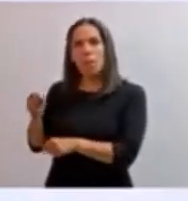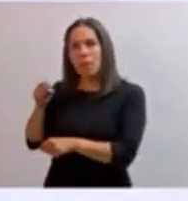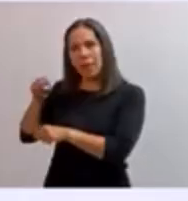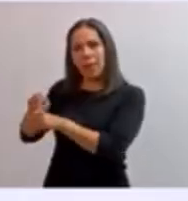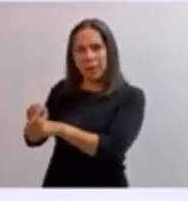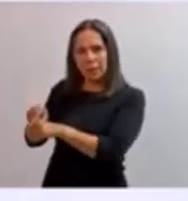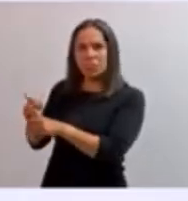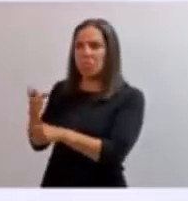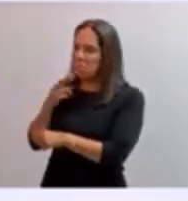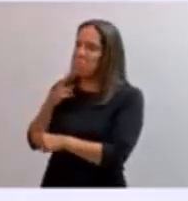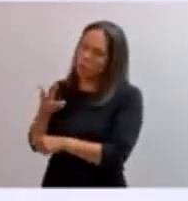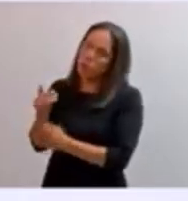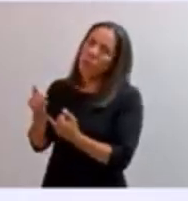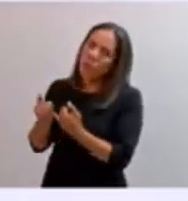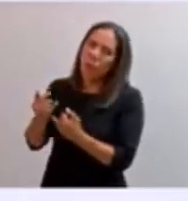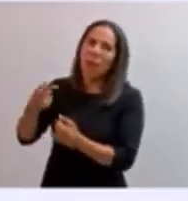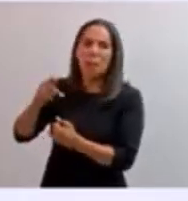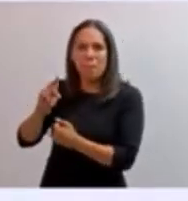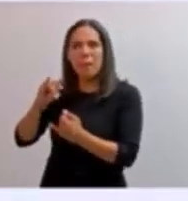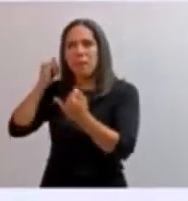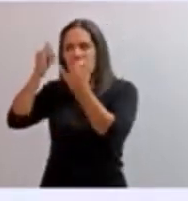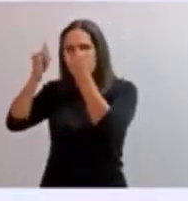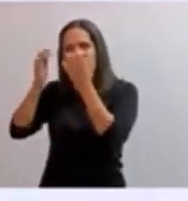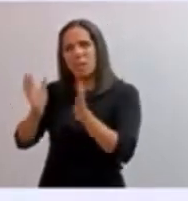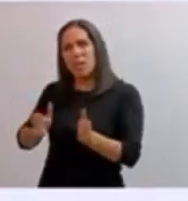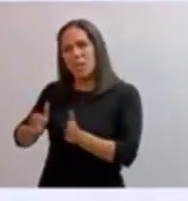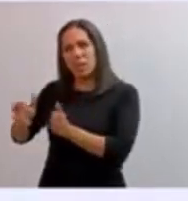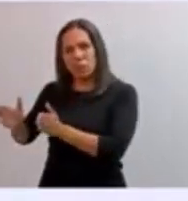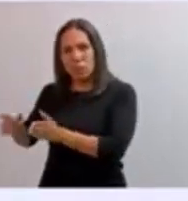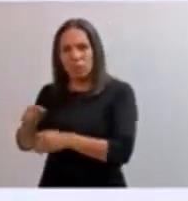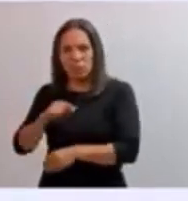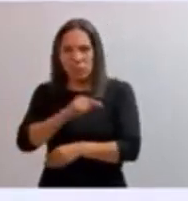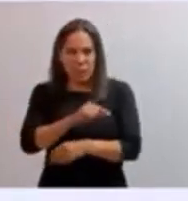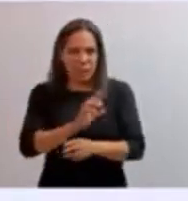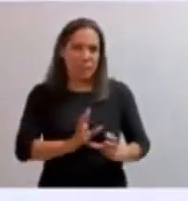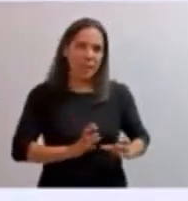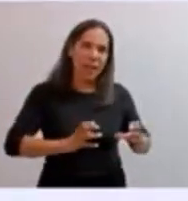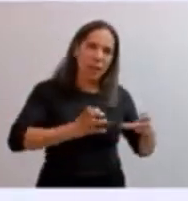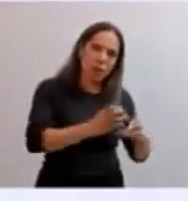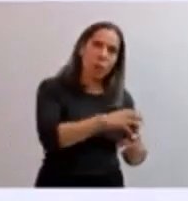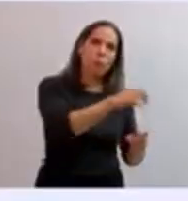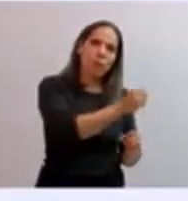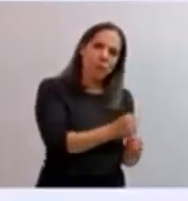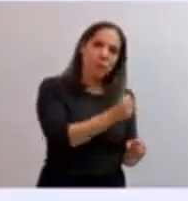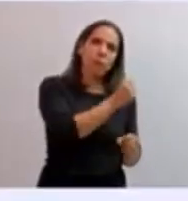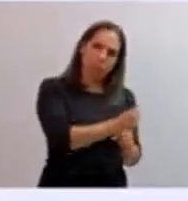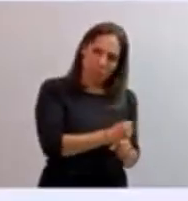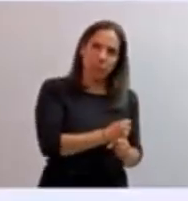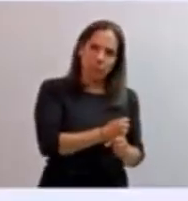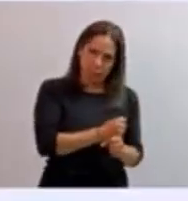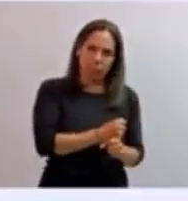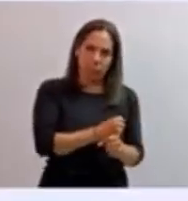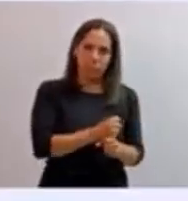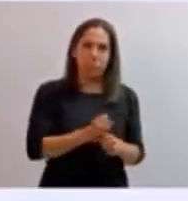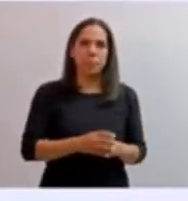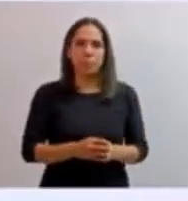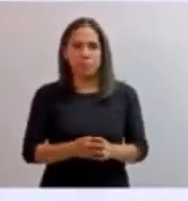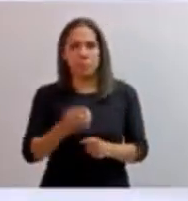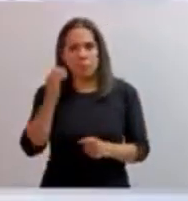hacia mejoras, pero nosotros estaríamos más hacia esta comunidad de práctica, en ese